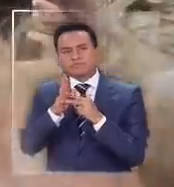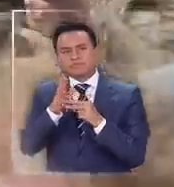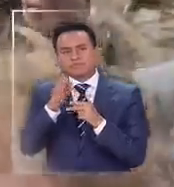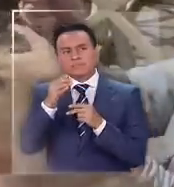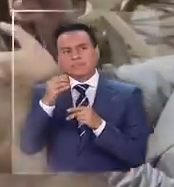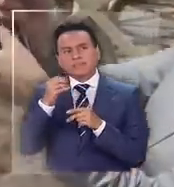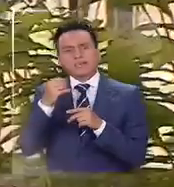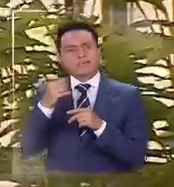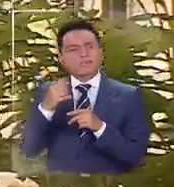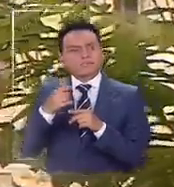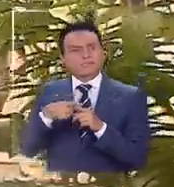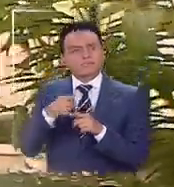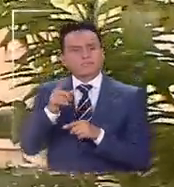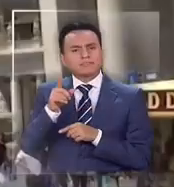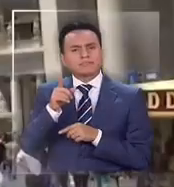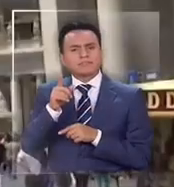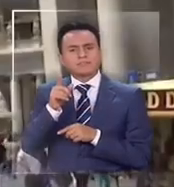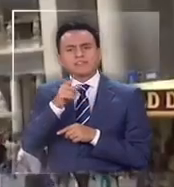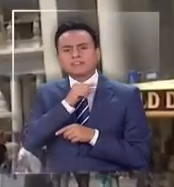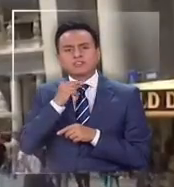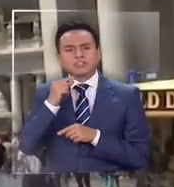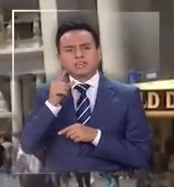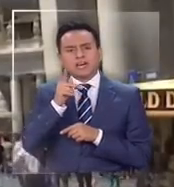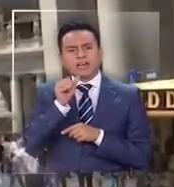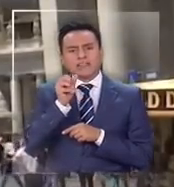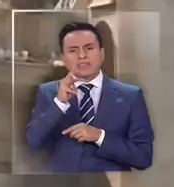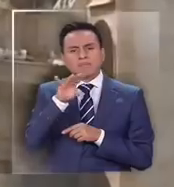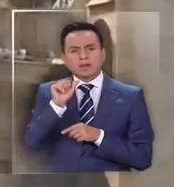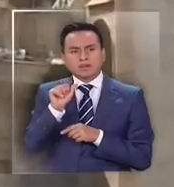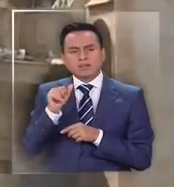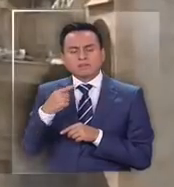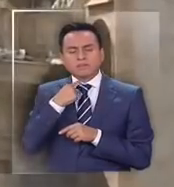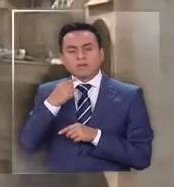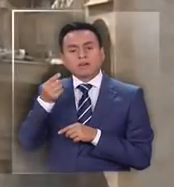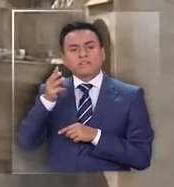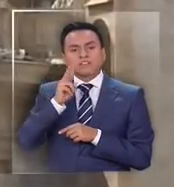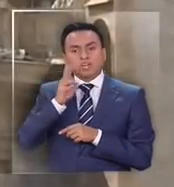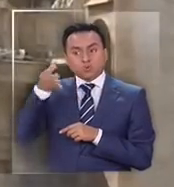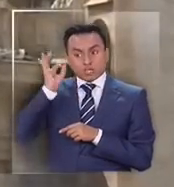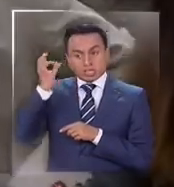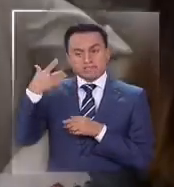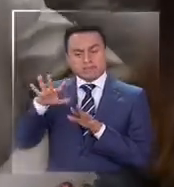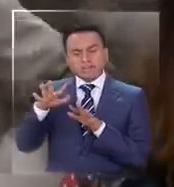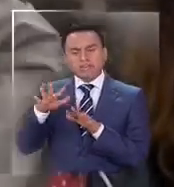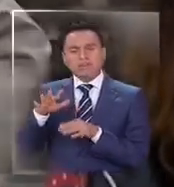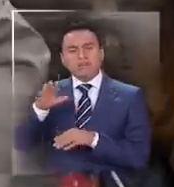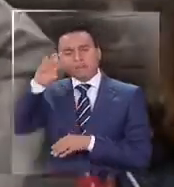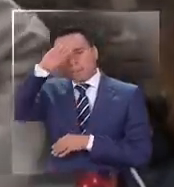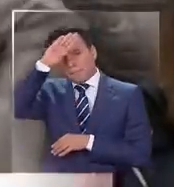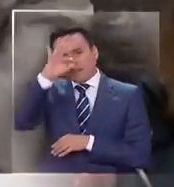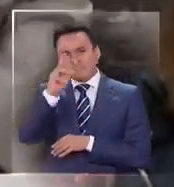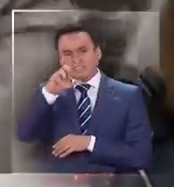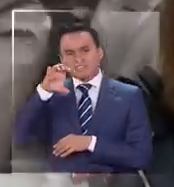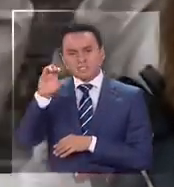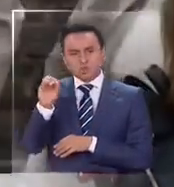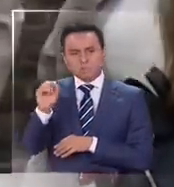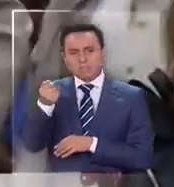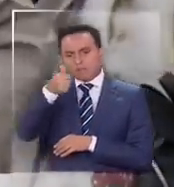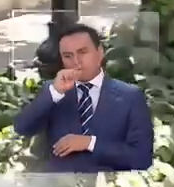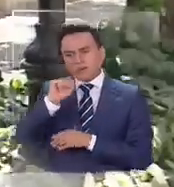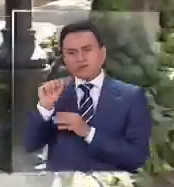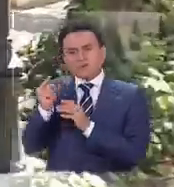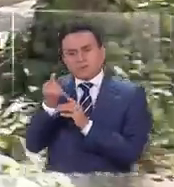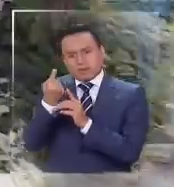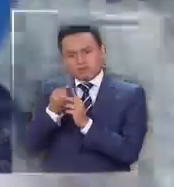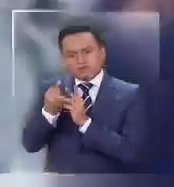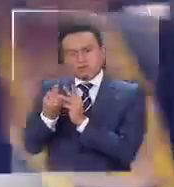ex sacerdote Fernando Caradima. Estas víctimas estuvieron desde el viernes reunidas con el Papa Francisco en encuentros primero privados y